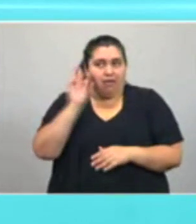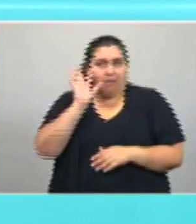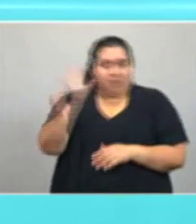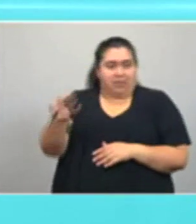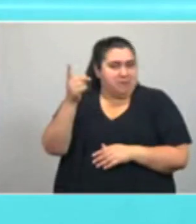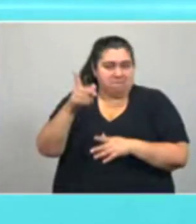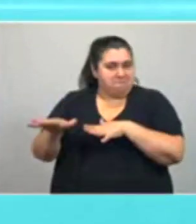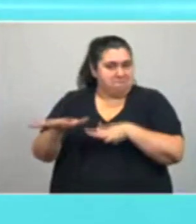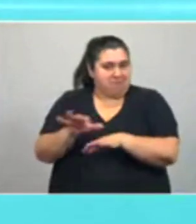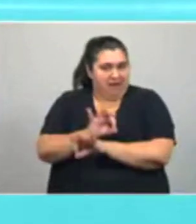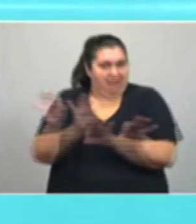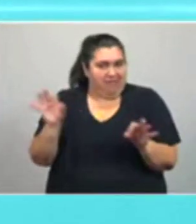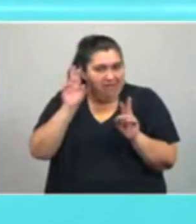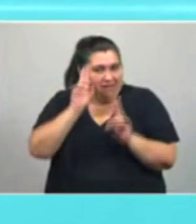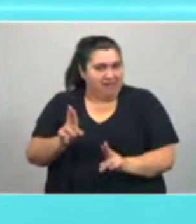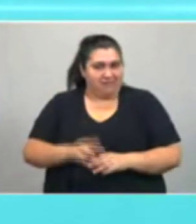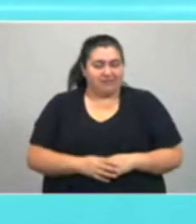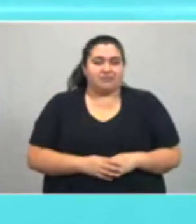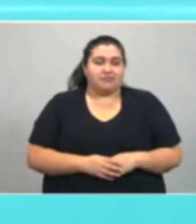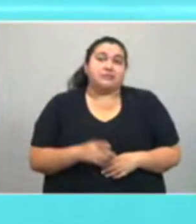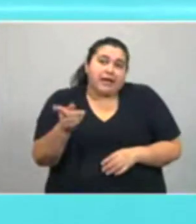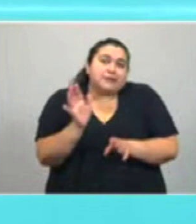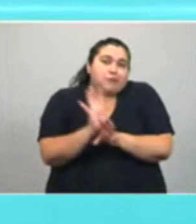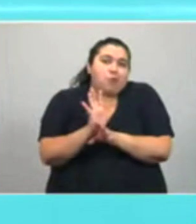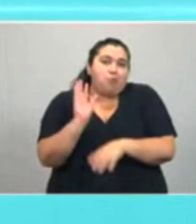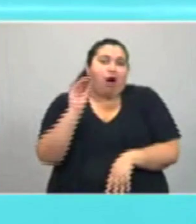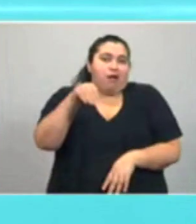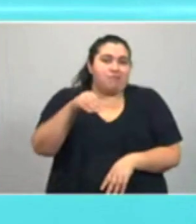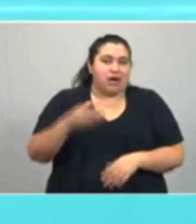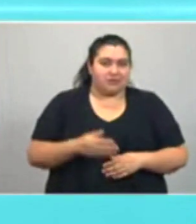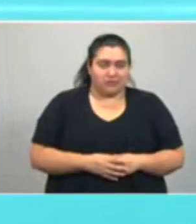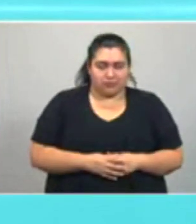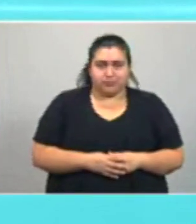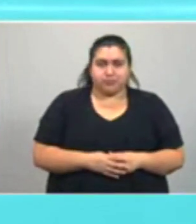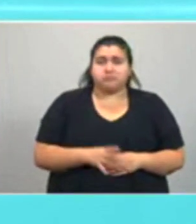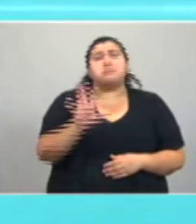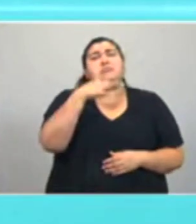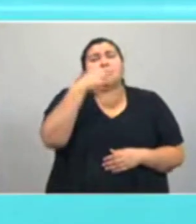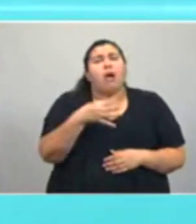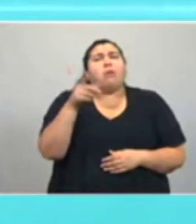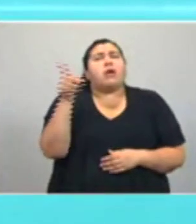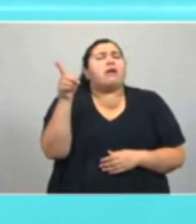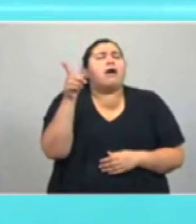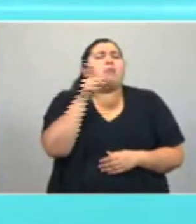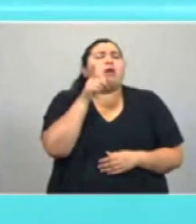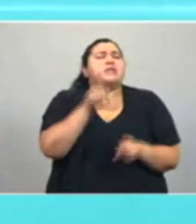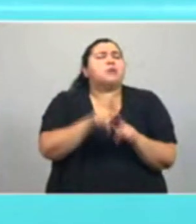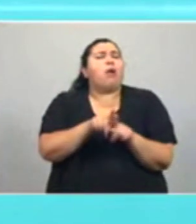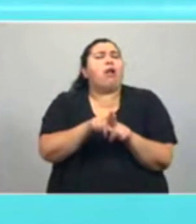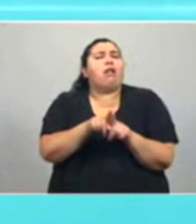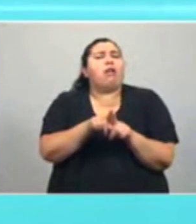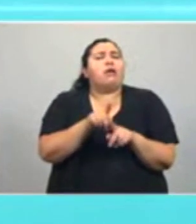impuestazo respecto del inmobiliario rural salió por ley como lo marca la constitución dijo Kicillof la ley